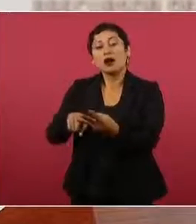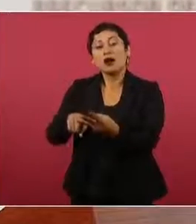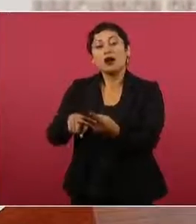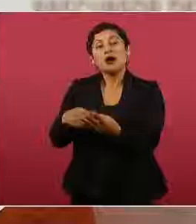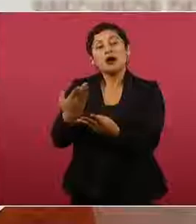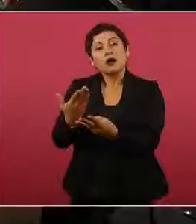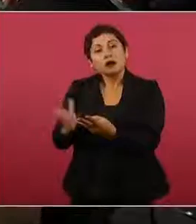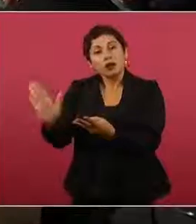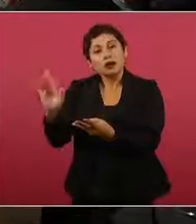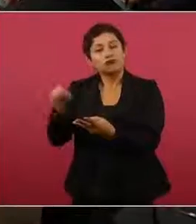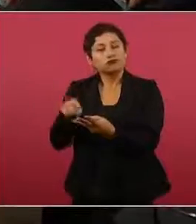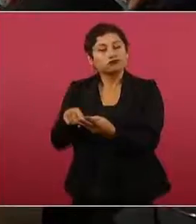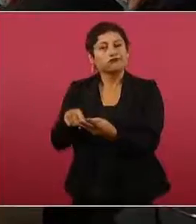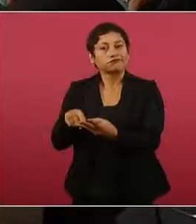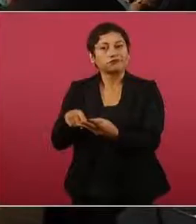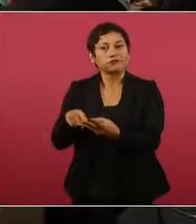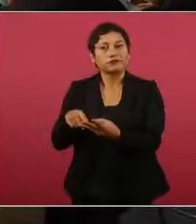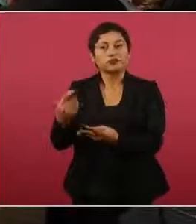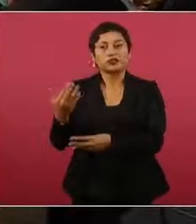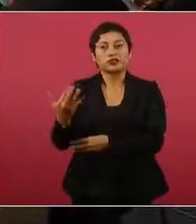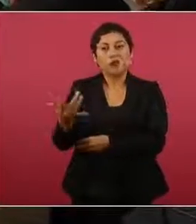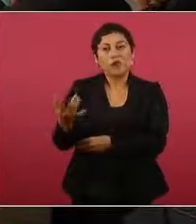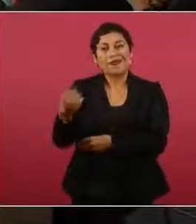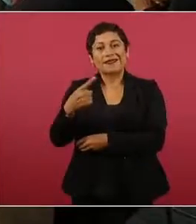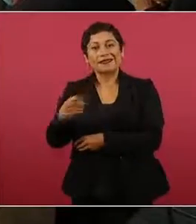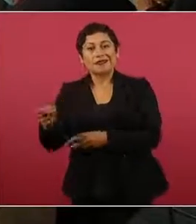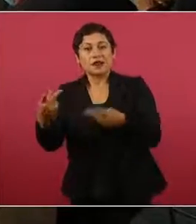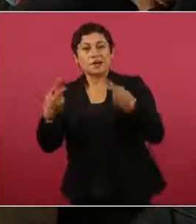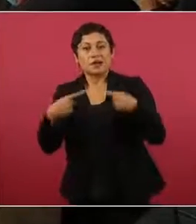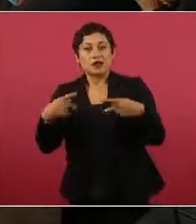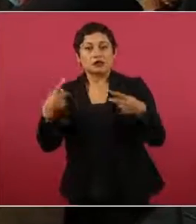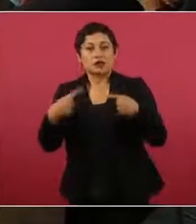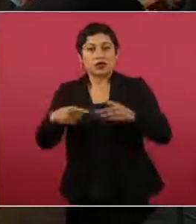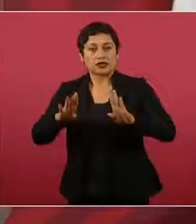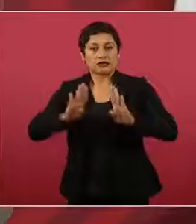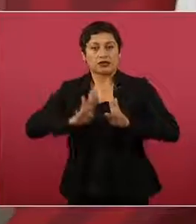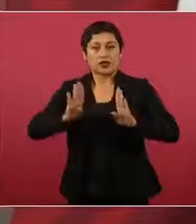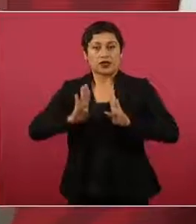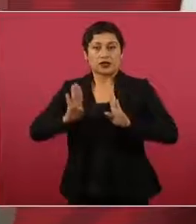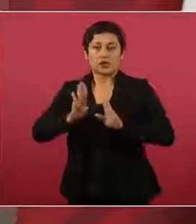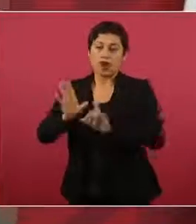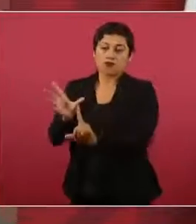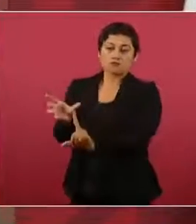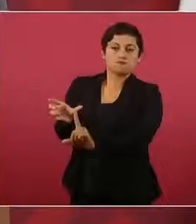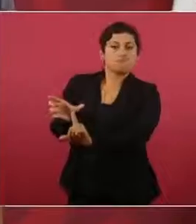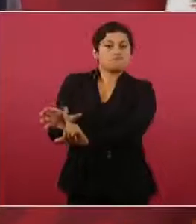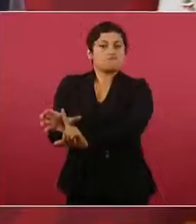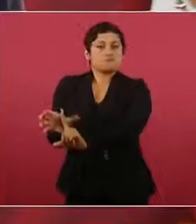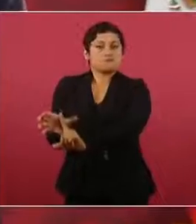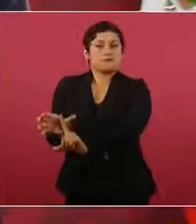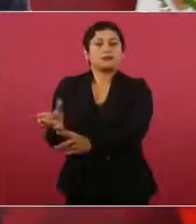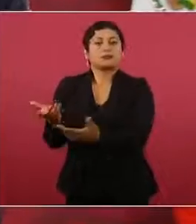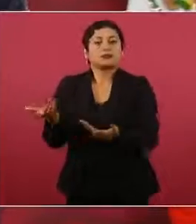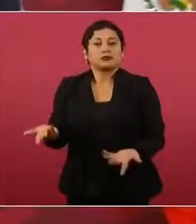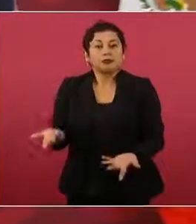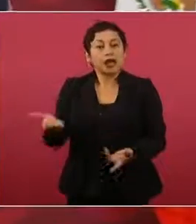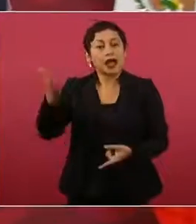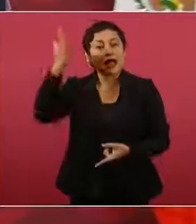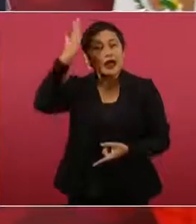como 50, 100 elementos del ejército, un general,